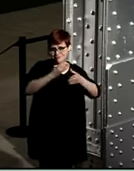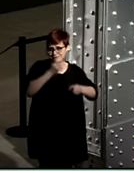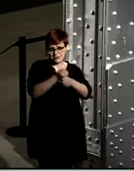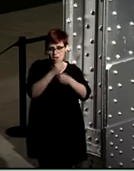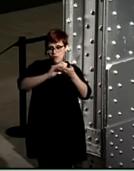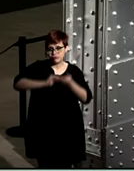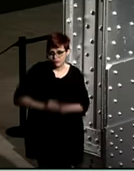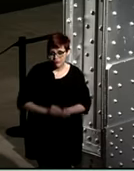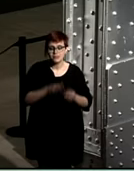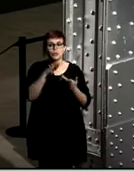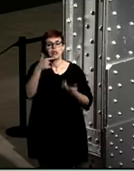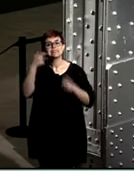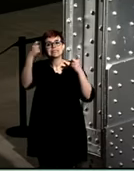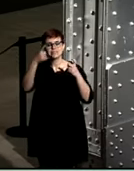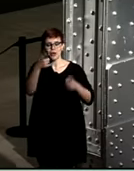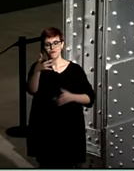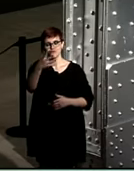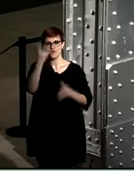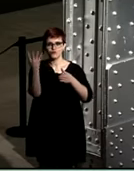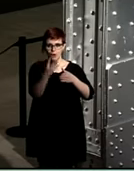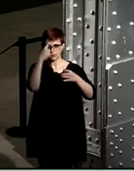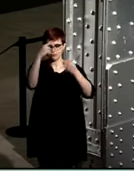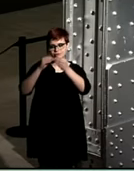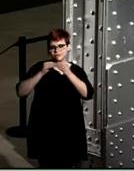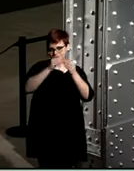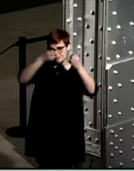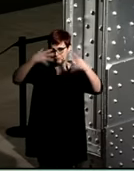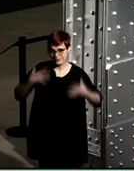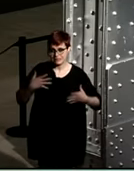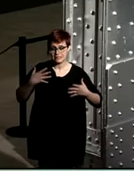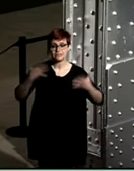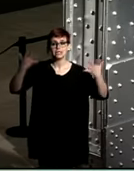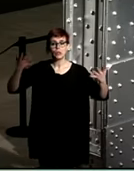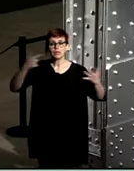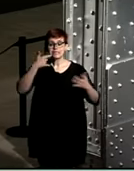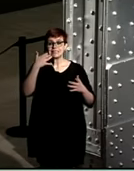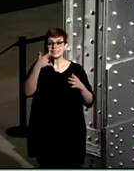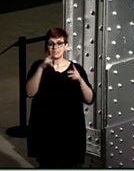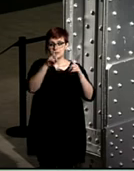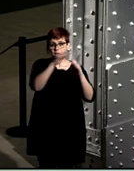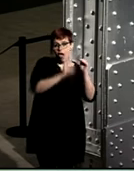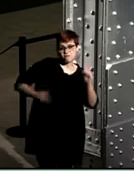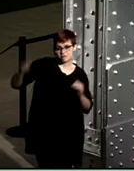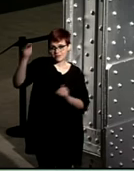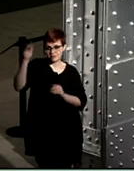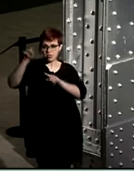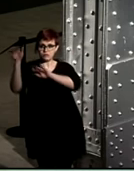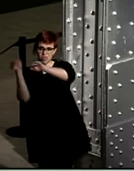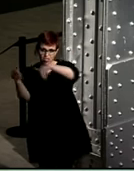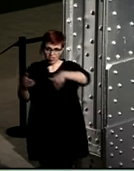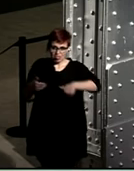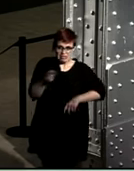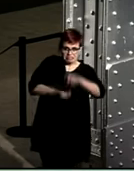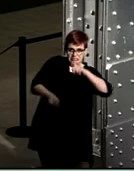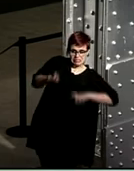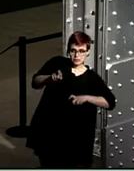luego hacemos una cosa un poco... Y respecto a si hay un salto, no creo que lo haya. En